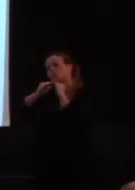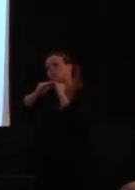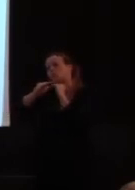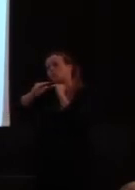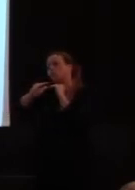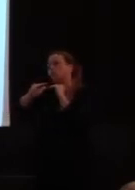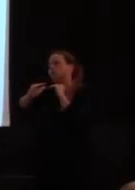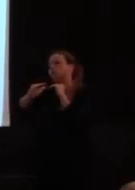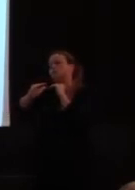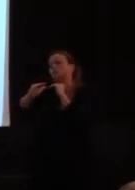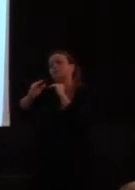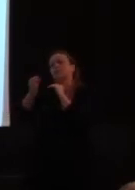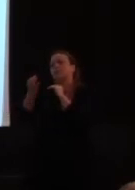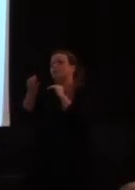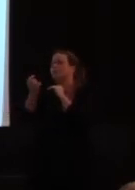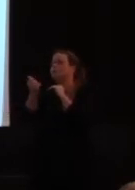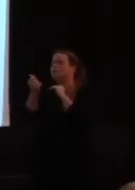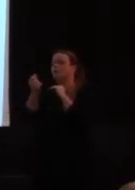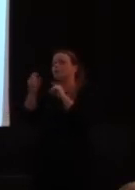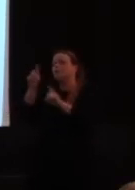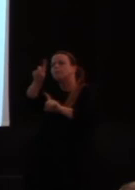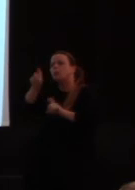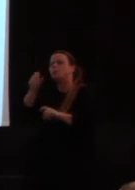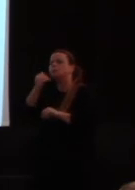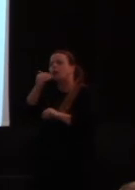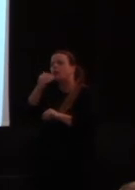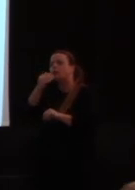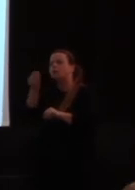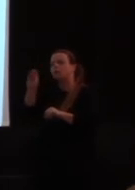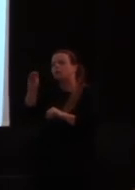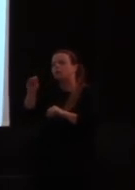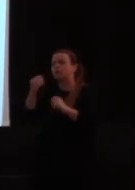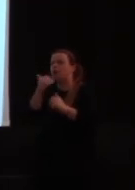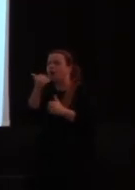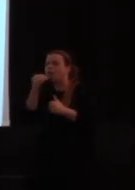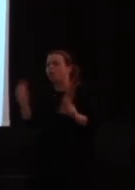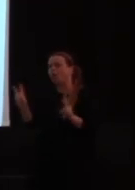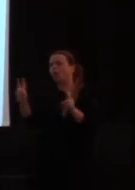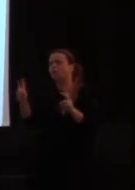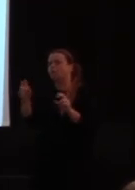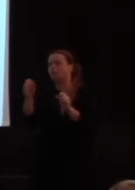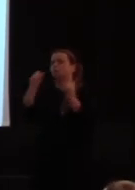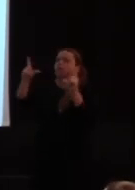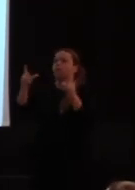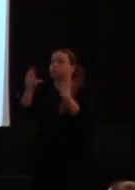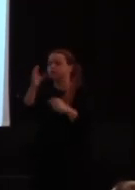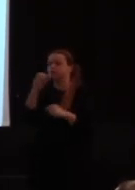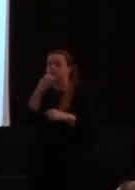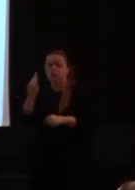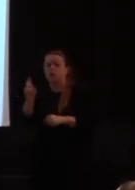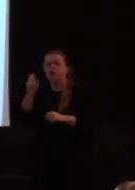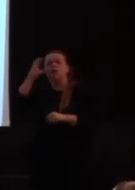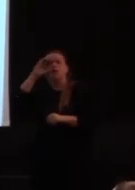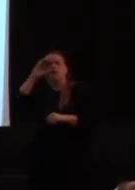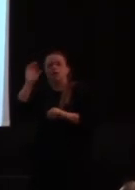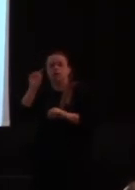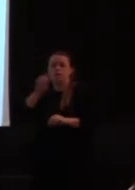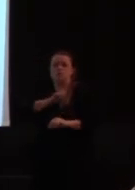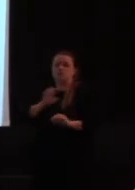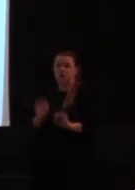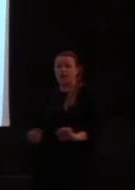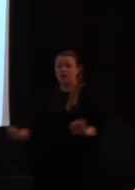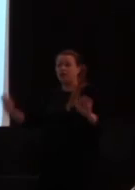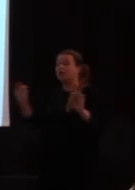que buscar alguna pregunta retórica en medio para darle vida y color, porque si no, no nos van a poder escuchar. Por tanto, muy importante